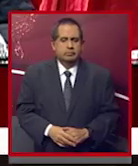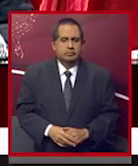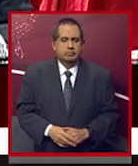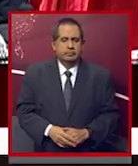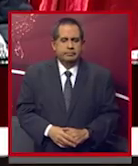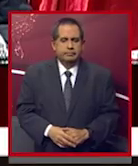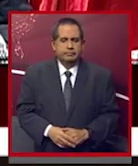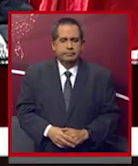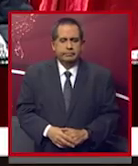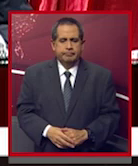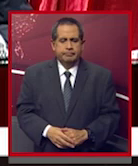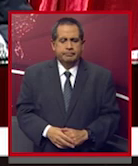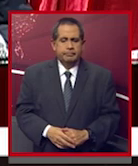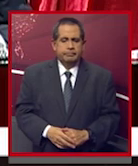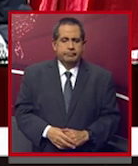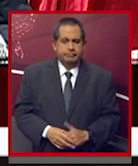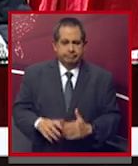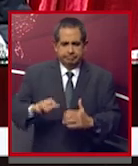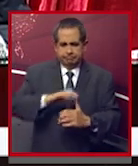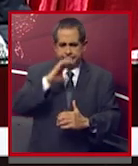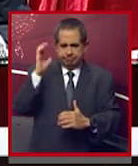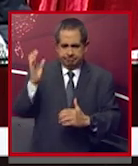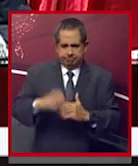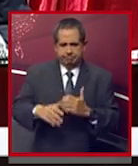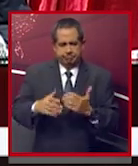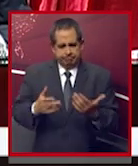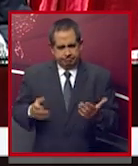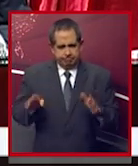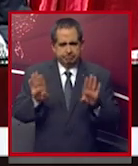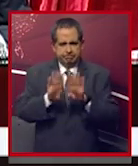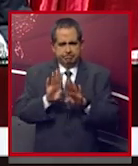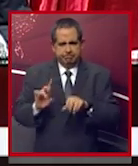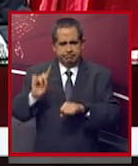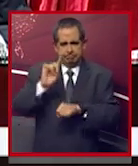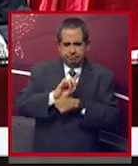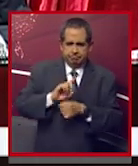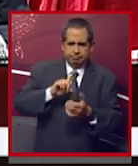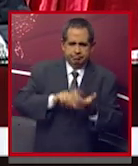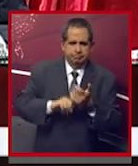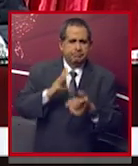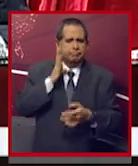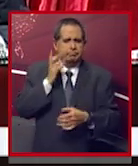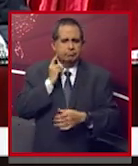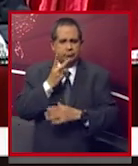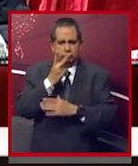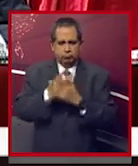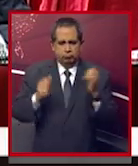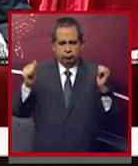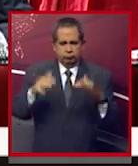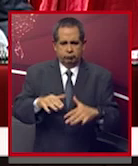Se levanta la sesión de Congreso General.